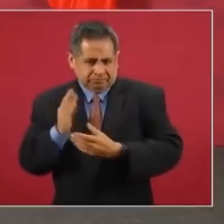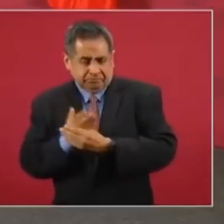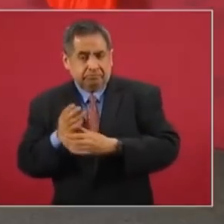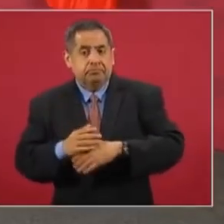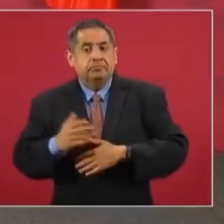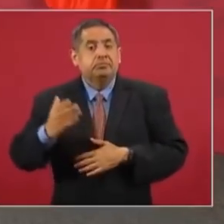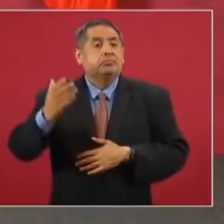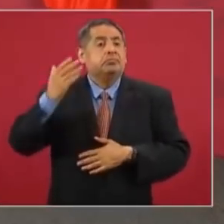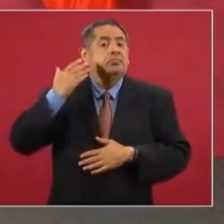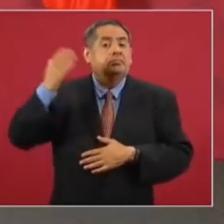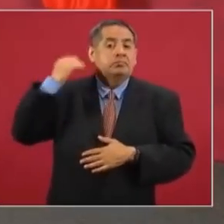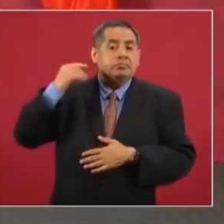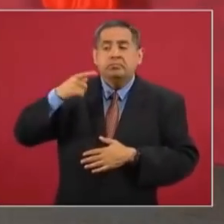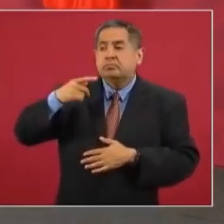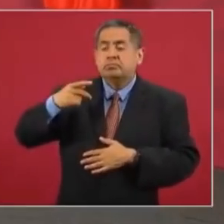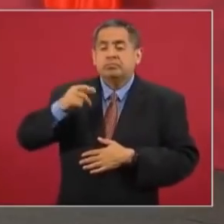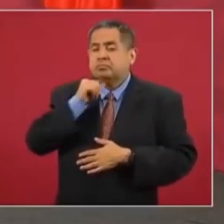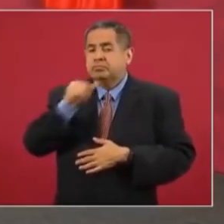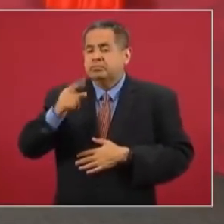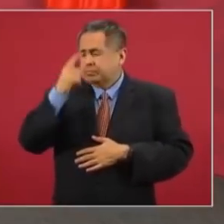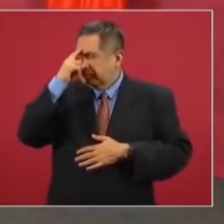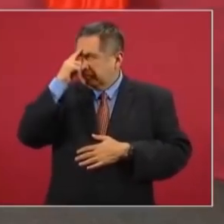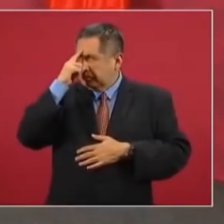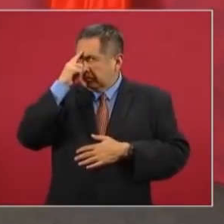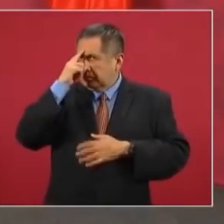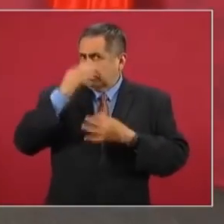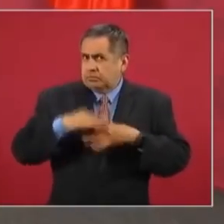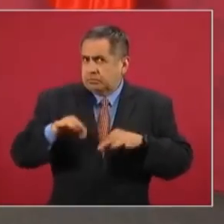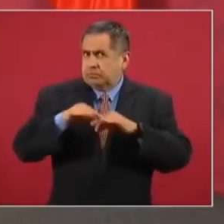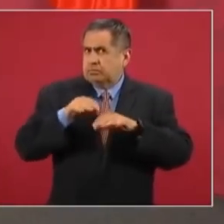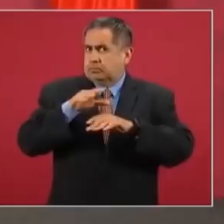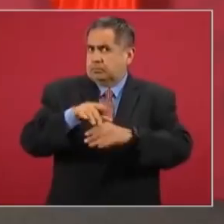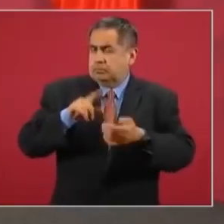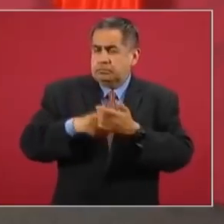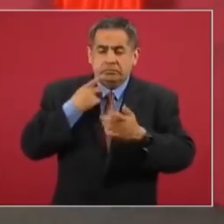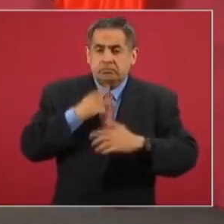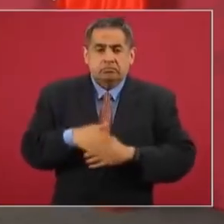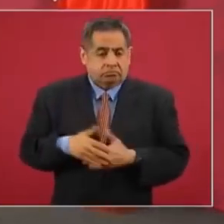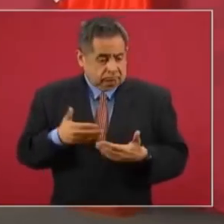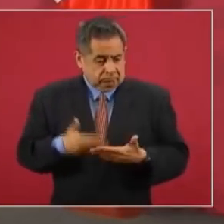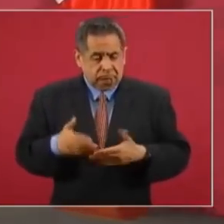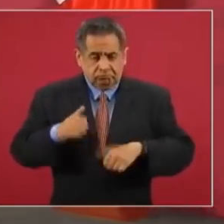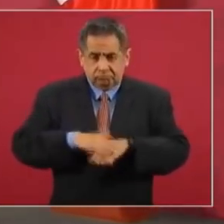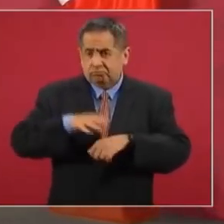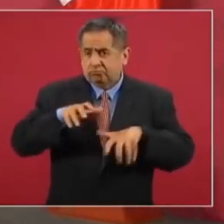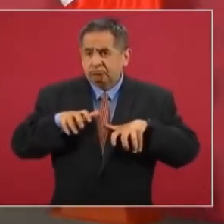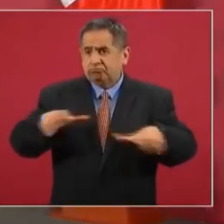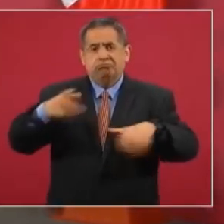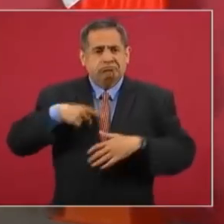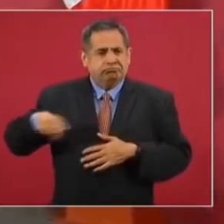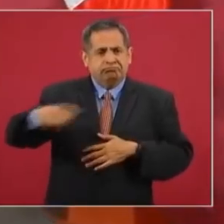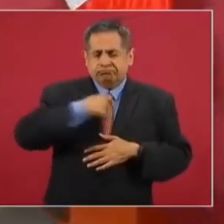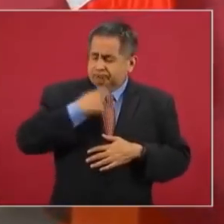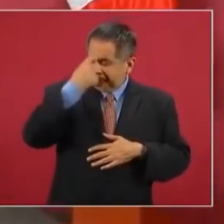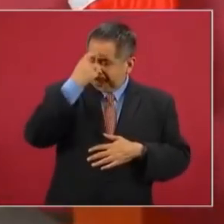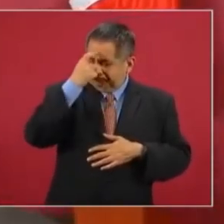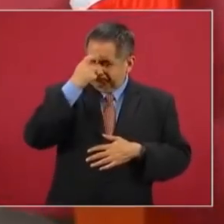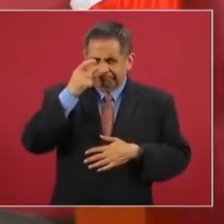había tanta gente consciente, o ha habido tanta gente consciente como ahora.